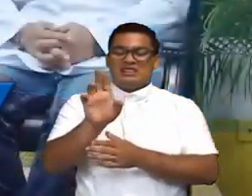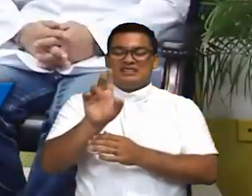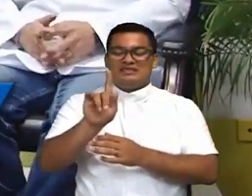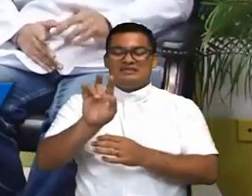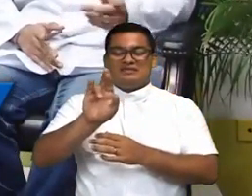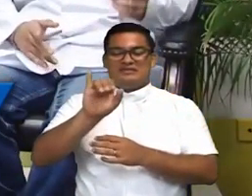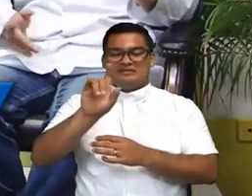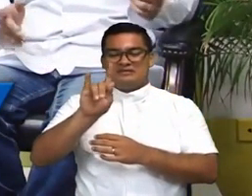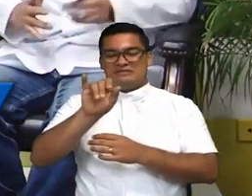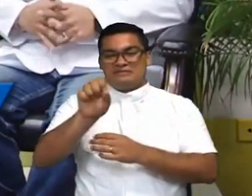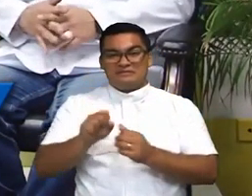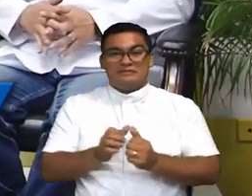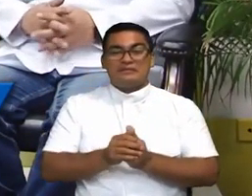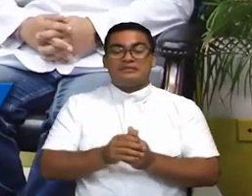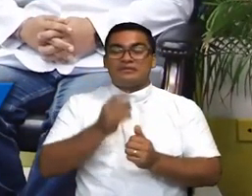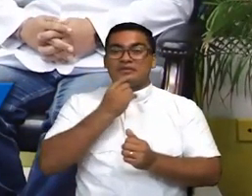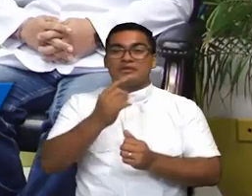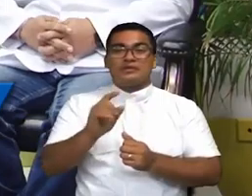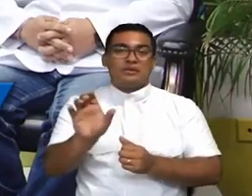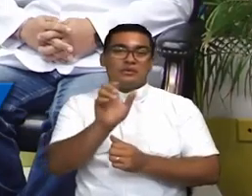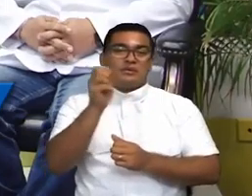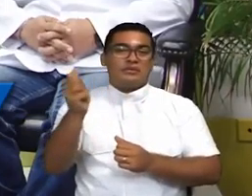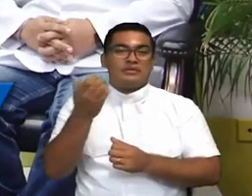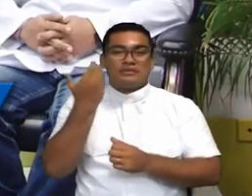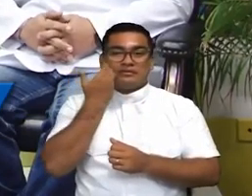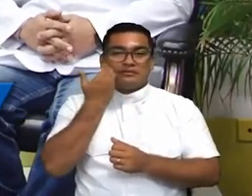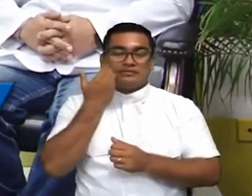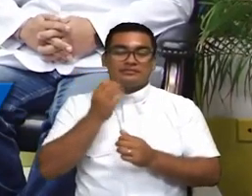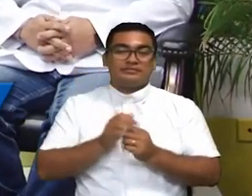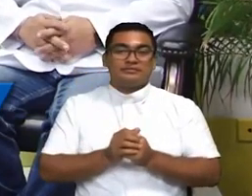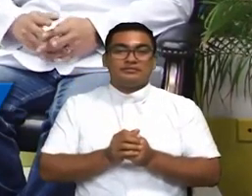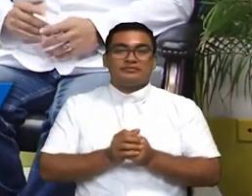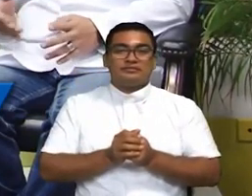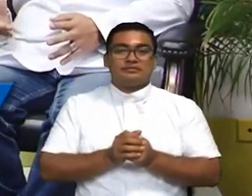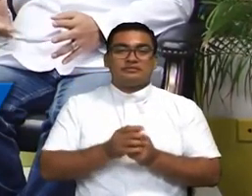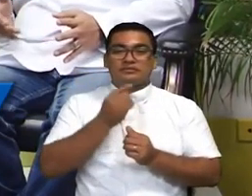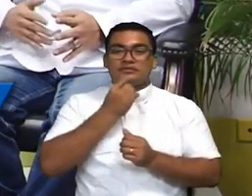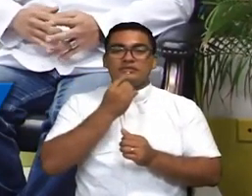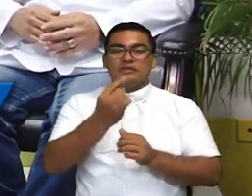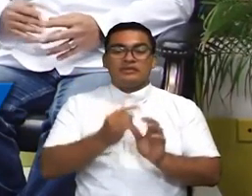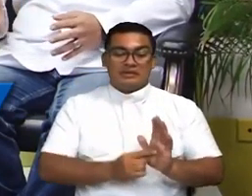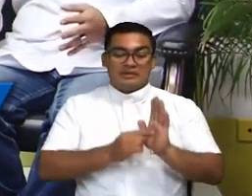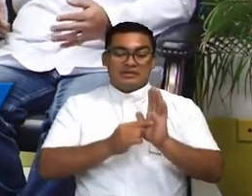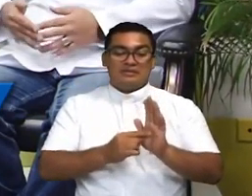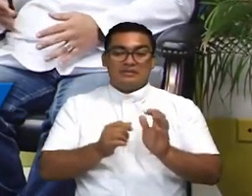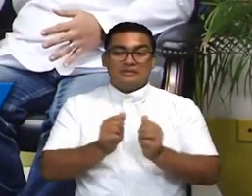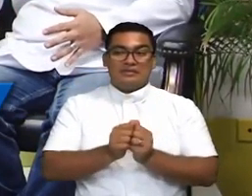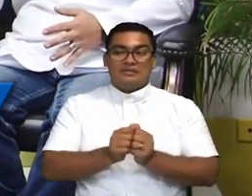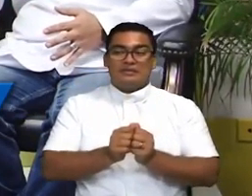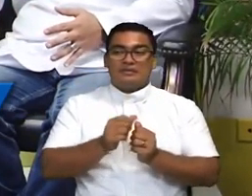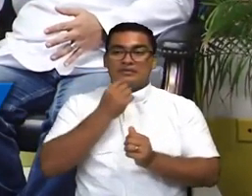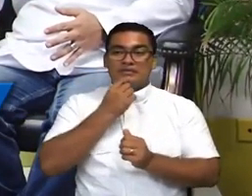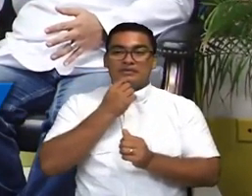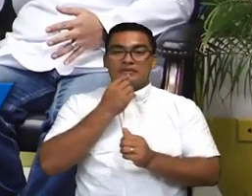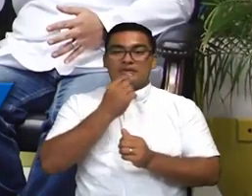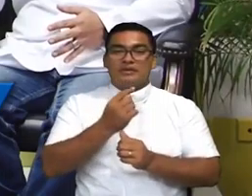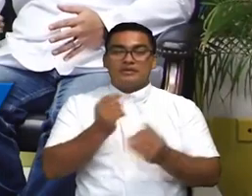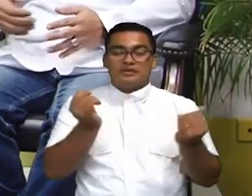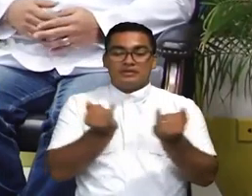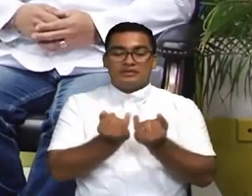Exactamente, esa es otra de las enfermedades que se pueden agravar. ¿Por qué causa eso? Por igual, es por la misma